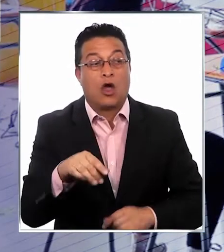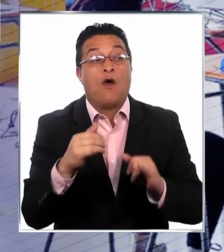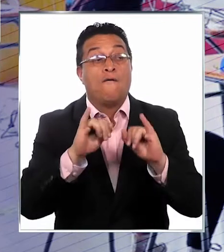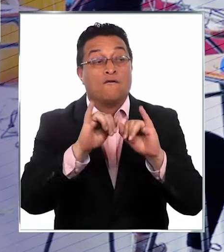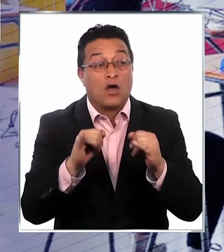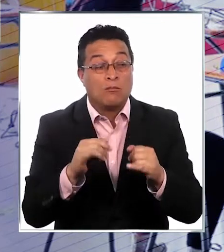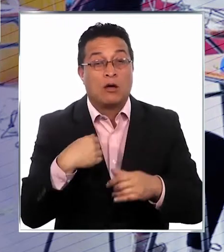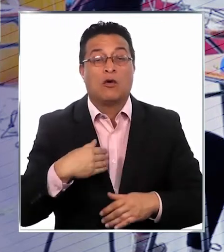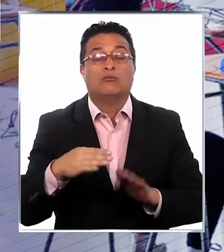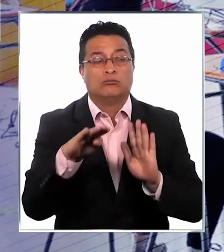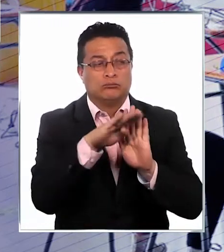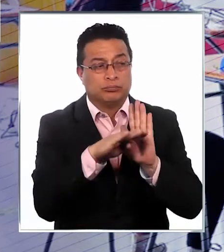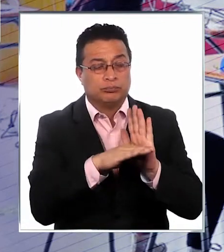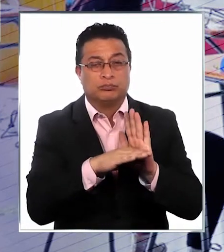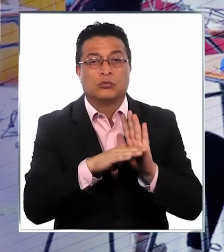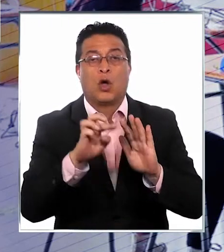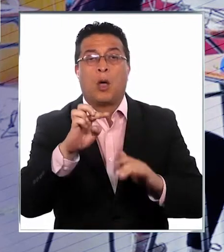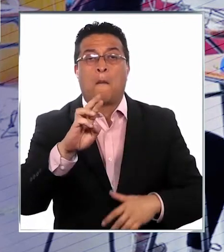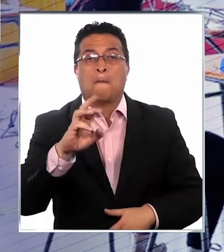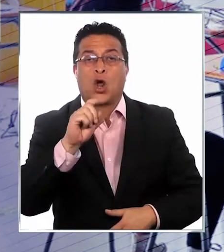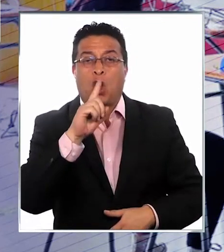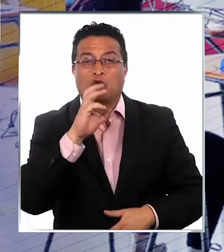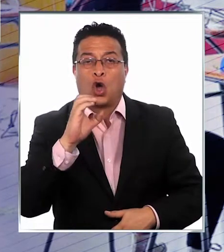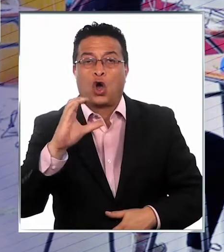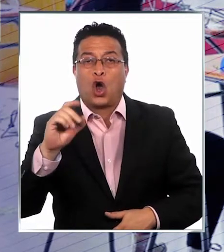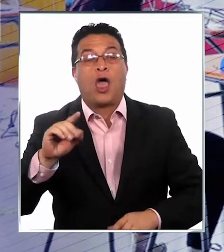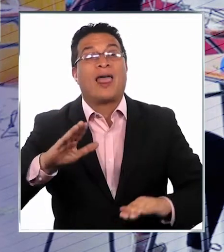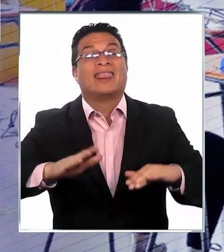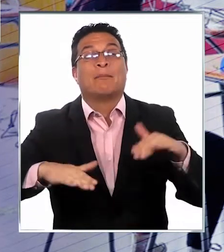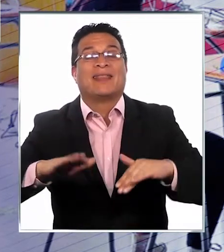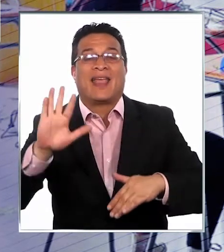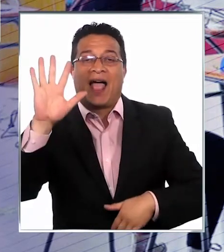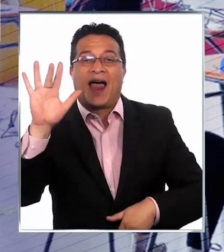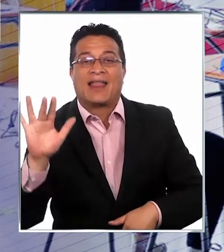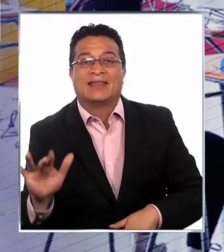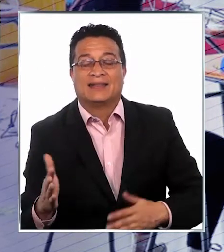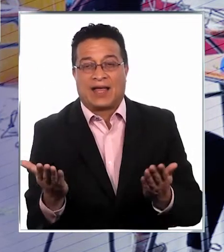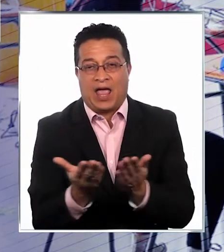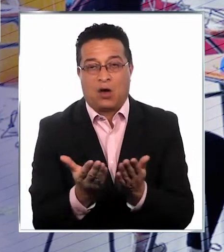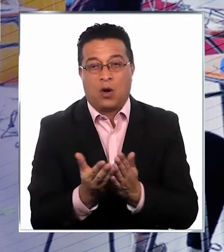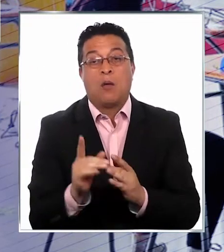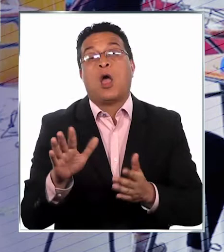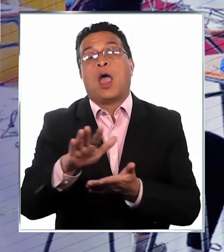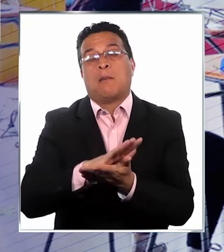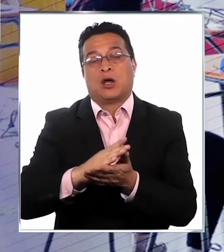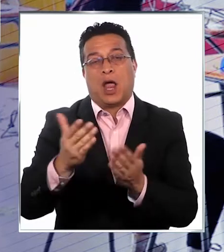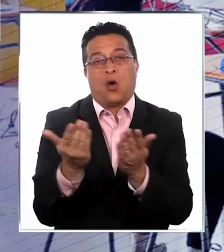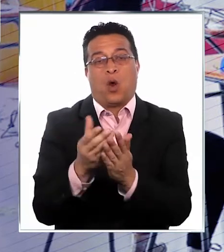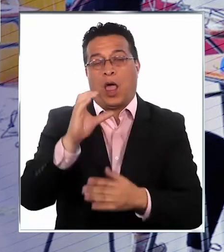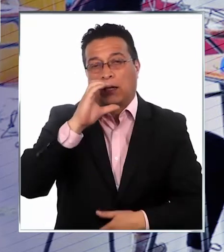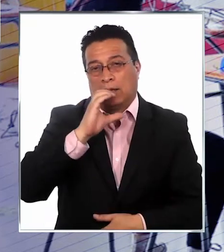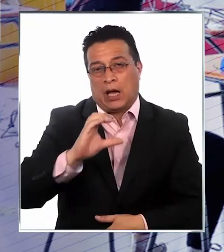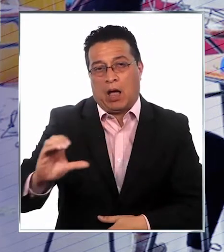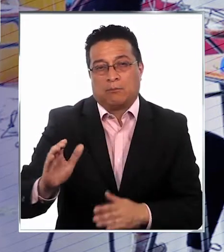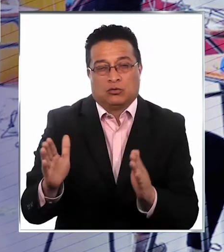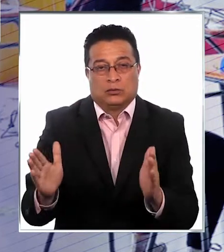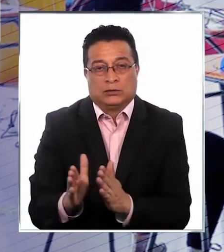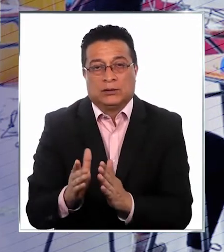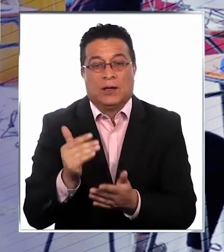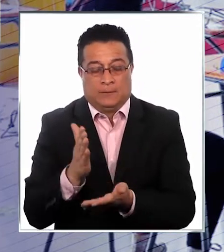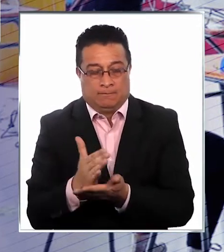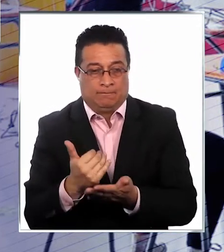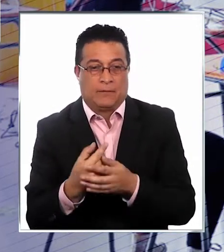esos protocolos depende de las características de cada colegio. Usted bien señalaba, por ejemplo, una escuela rural más pequeña se organiza de una